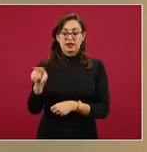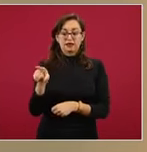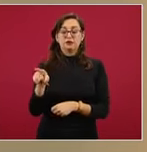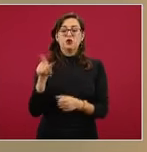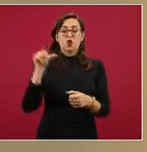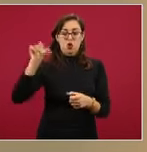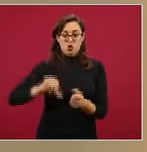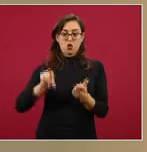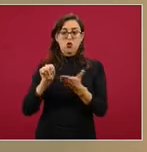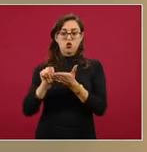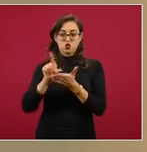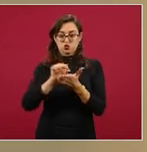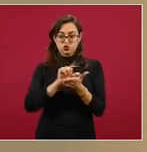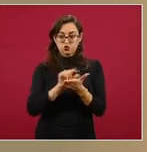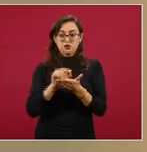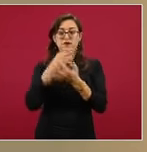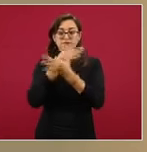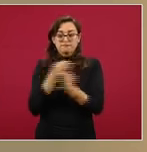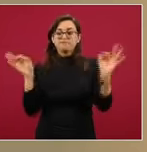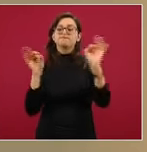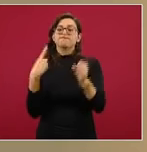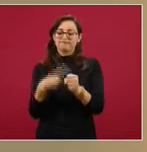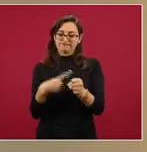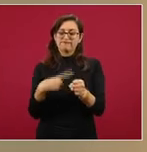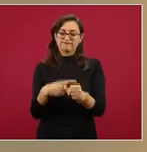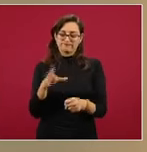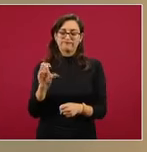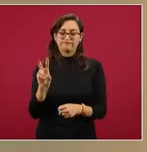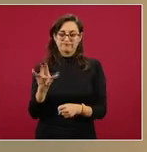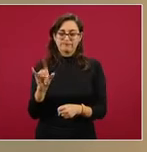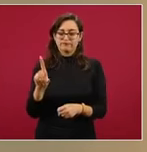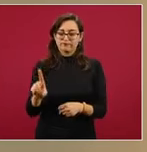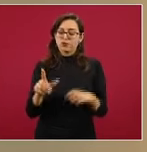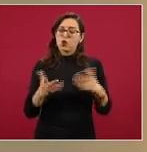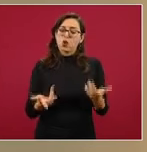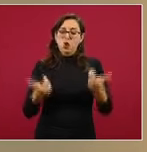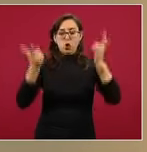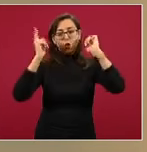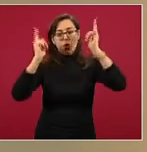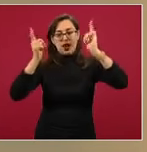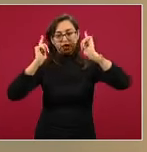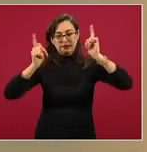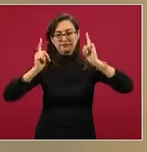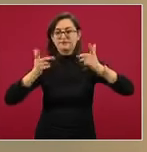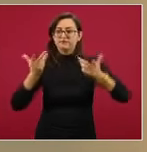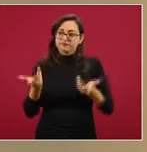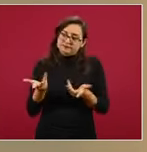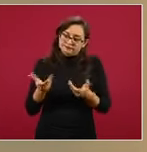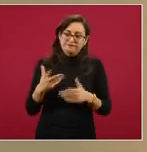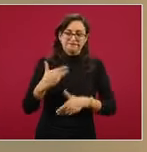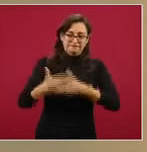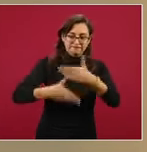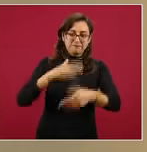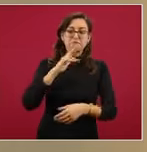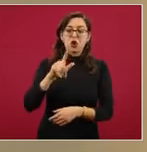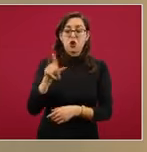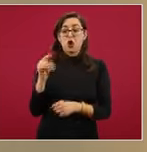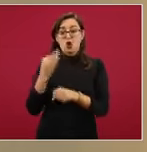cuenta de Twitter que tiene COVID, y esperamos que está trabajando desde casa